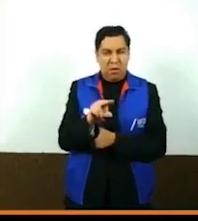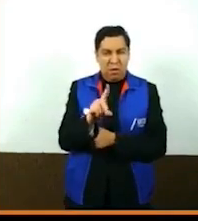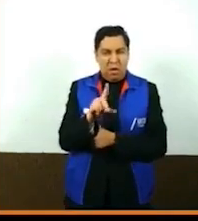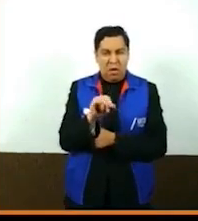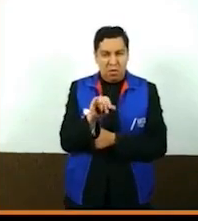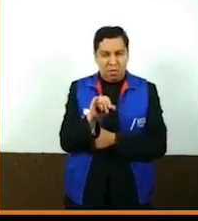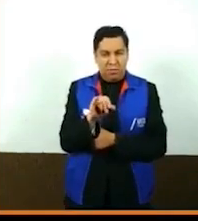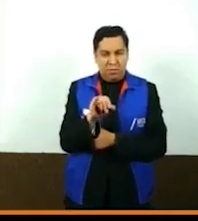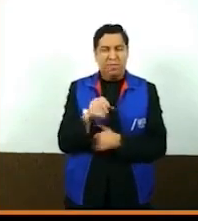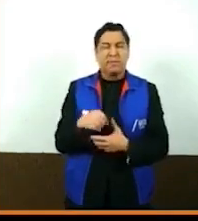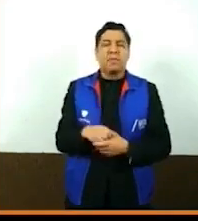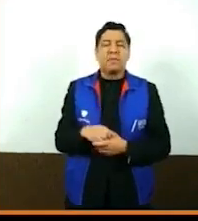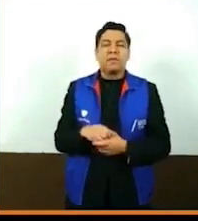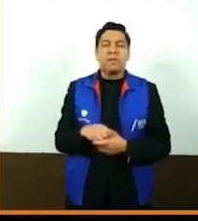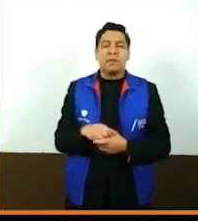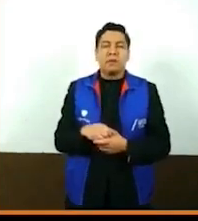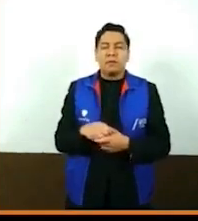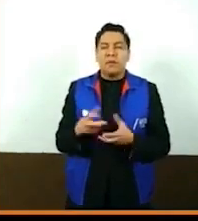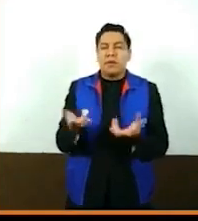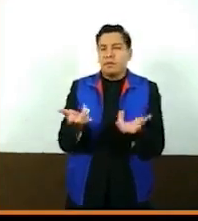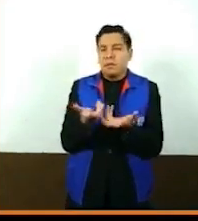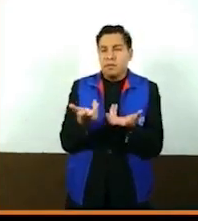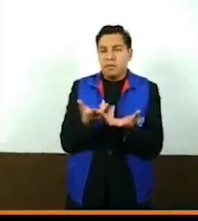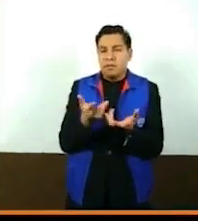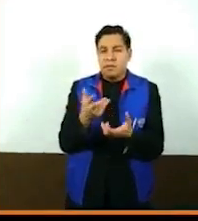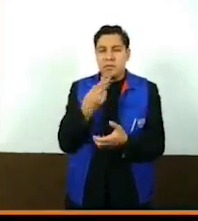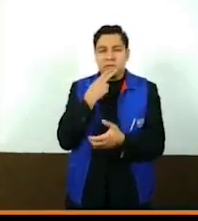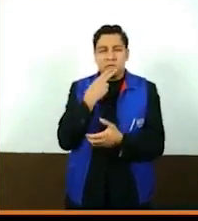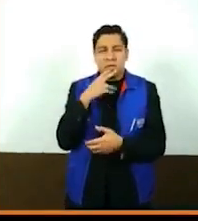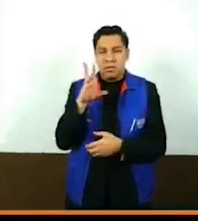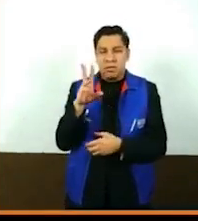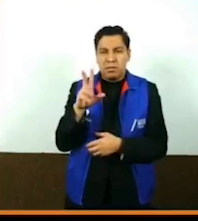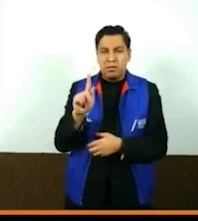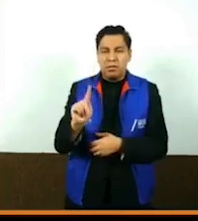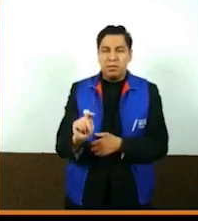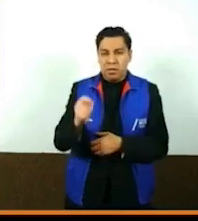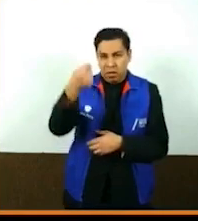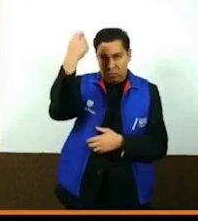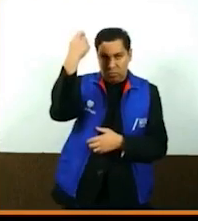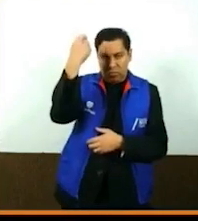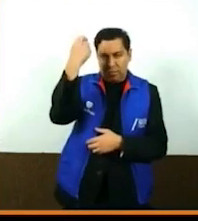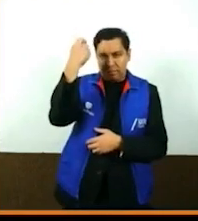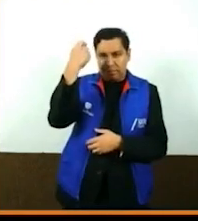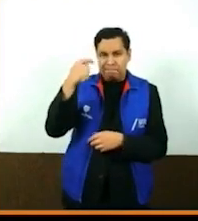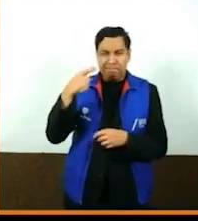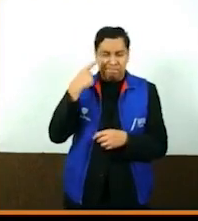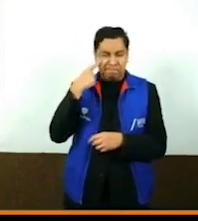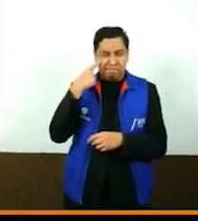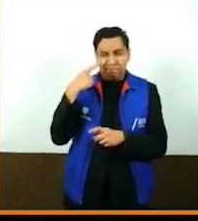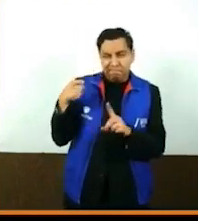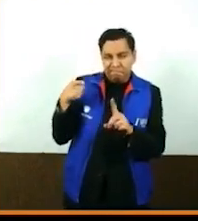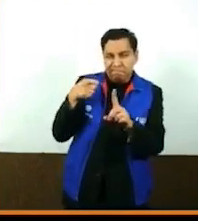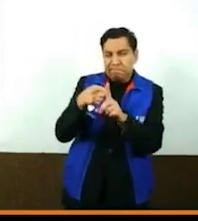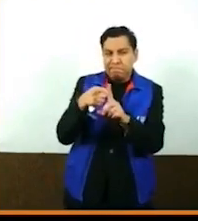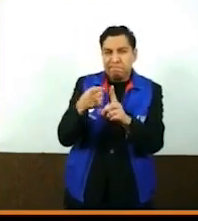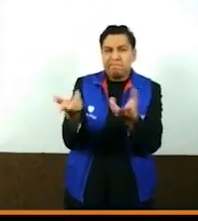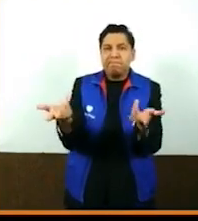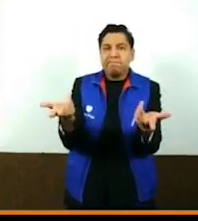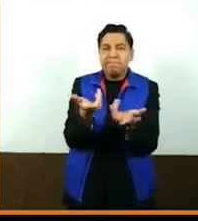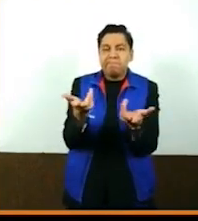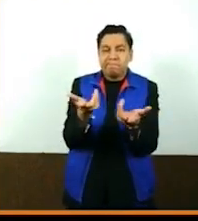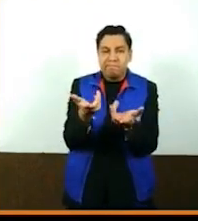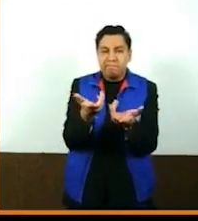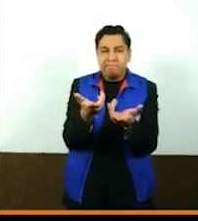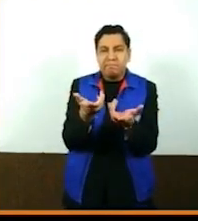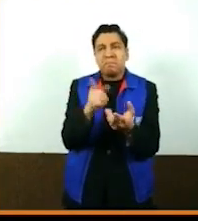que vi en la mañana que me pareció muy interesante. El título de ese panel es El propósito en acciones. Y eso me pareció